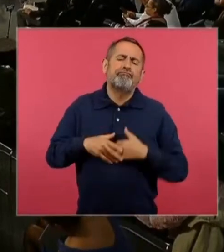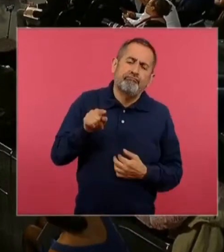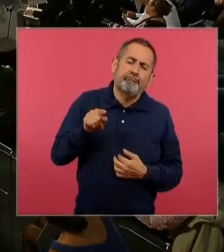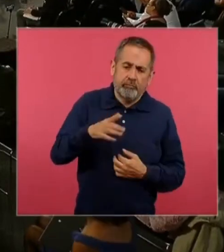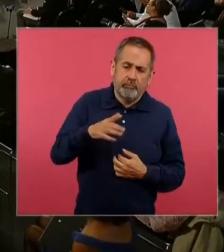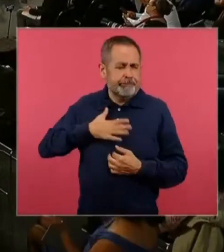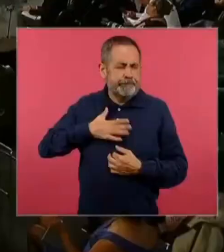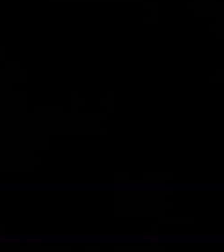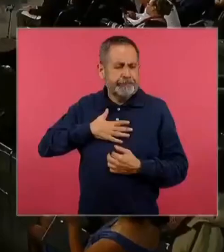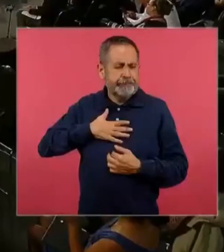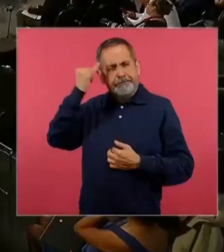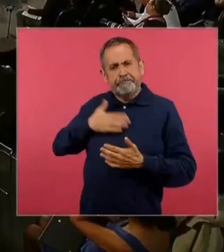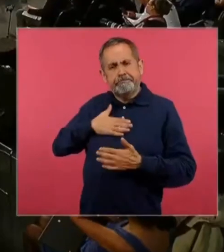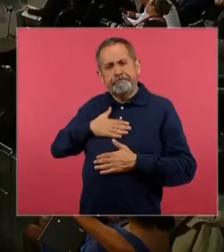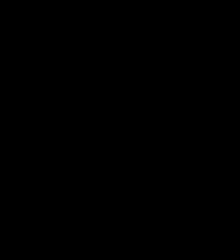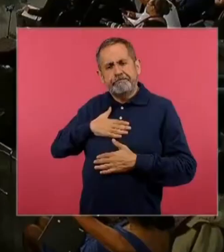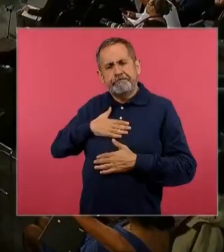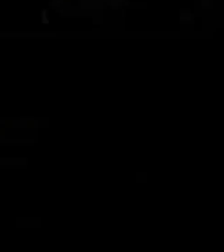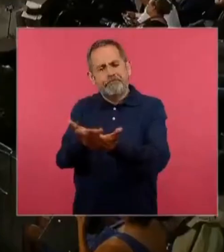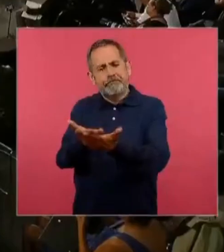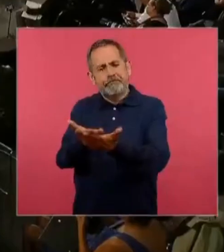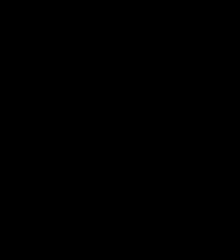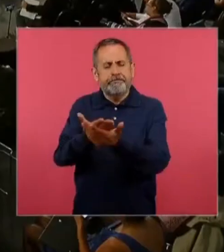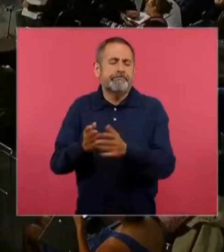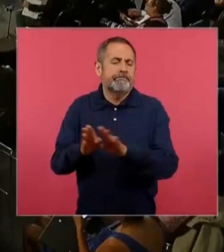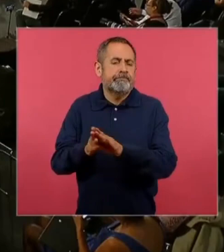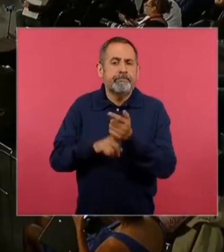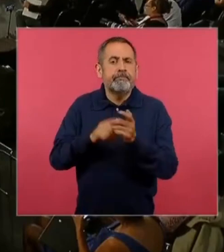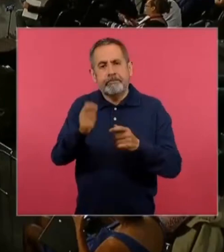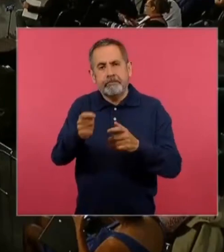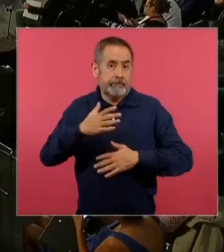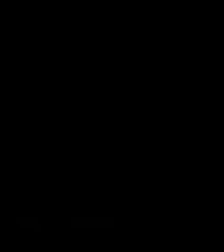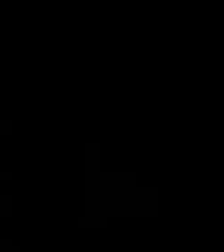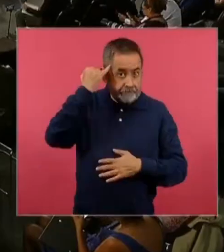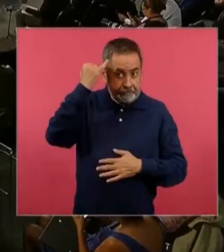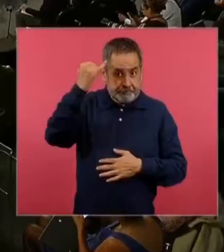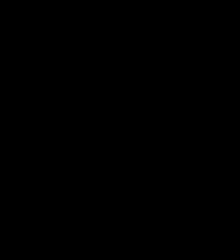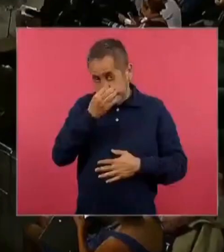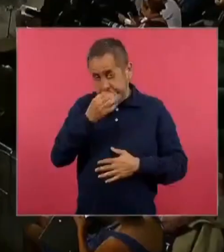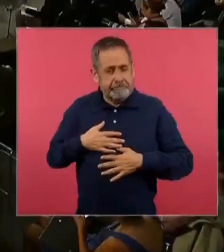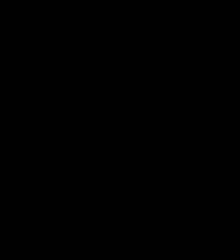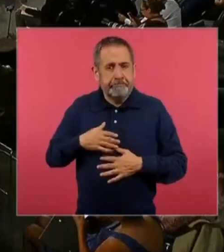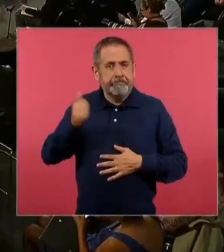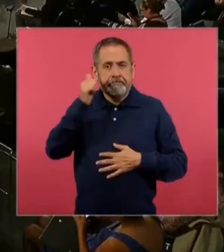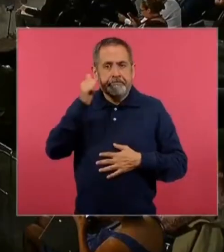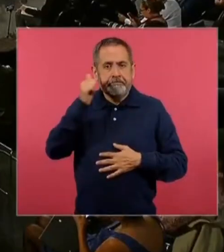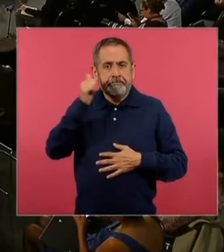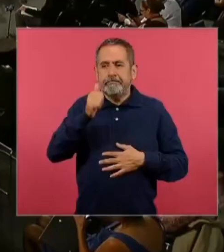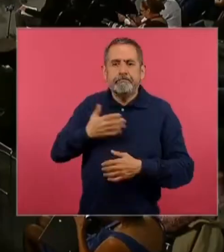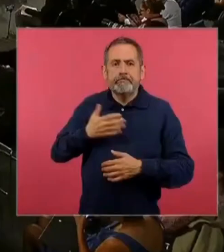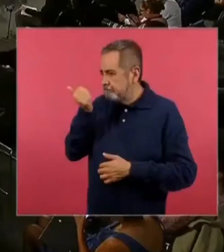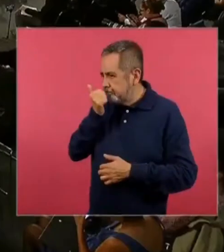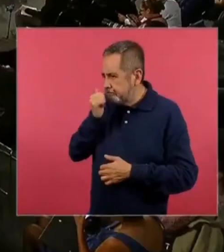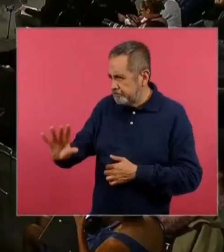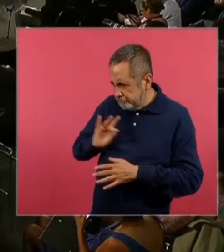llevando mis ideas, mis propuestas. He de decir también que no solamente fueron mis ideas, conmigo siempre vienen las voces de mis